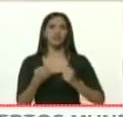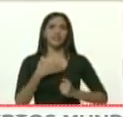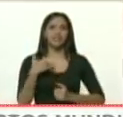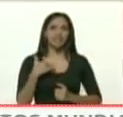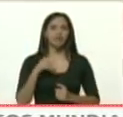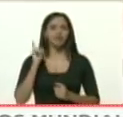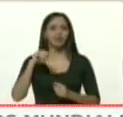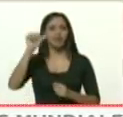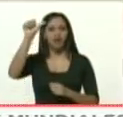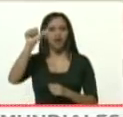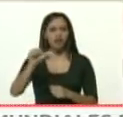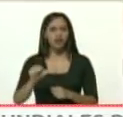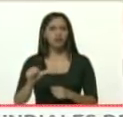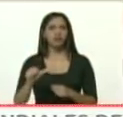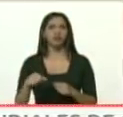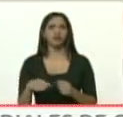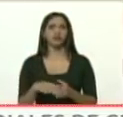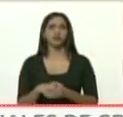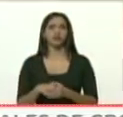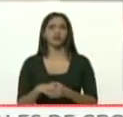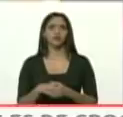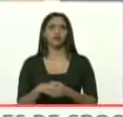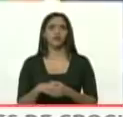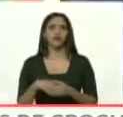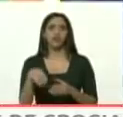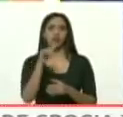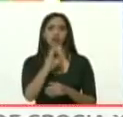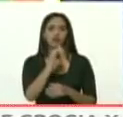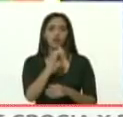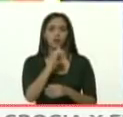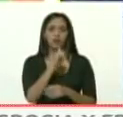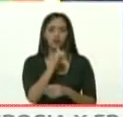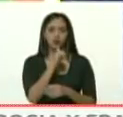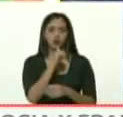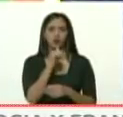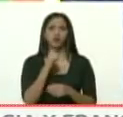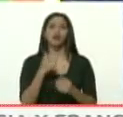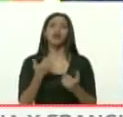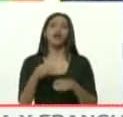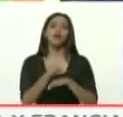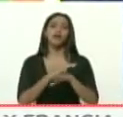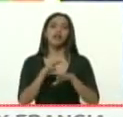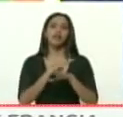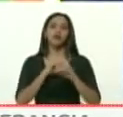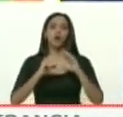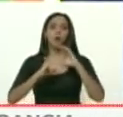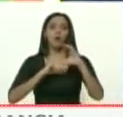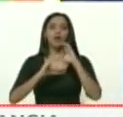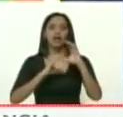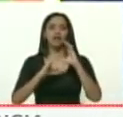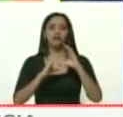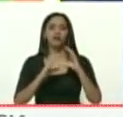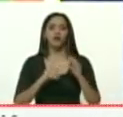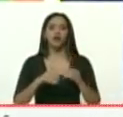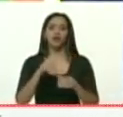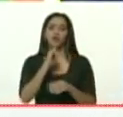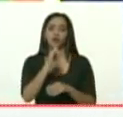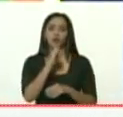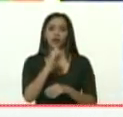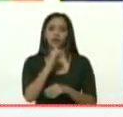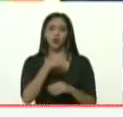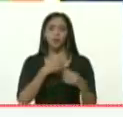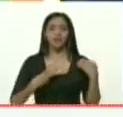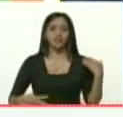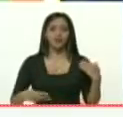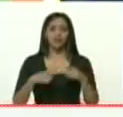también analizar en cuanto a la información que ha dado el ministro de Comunicación e Información, vicepresidente sectorial de